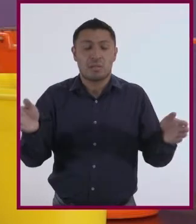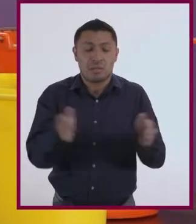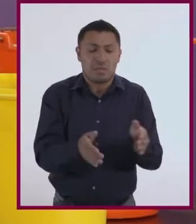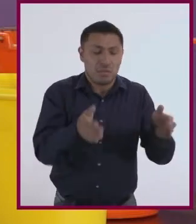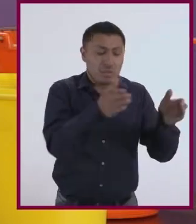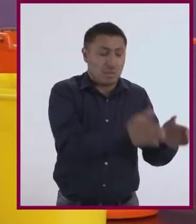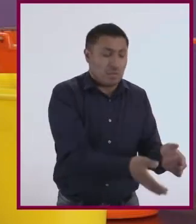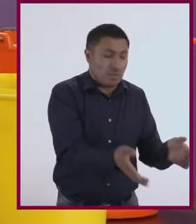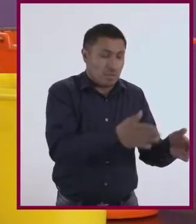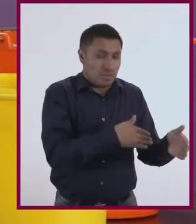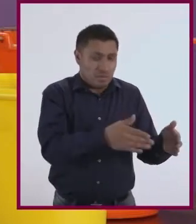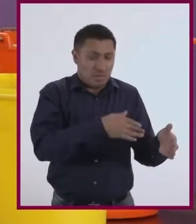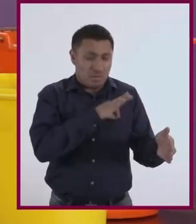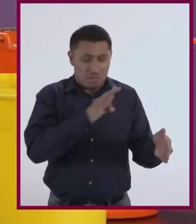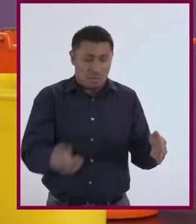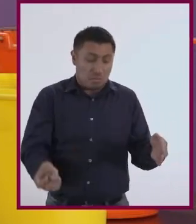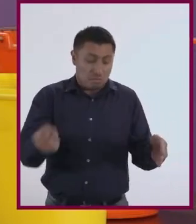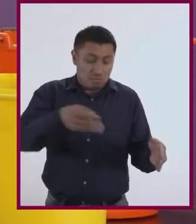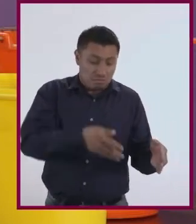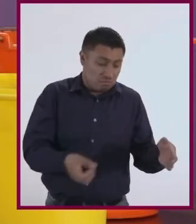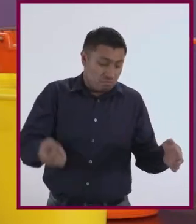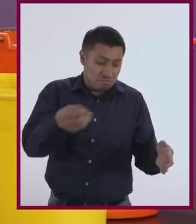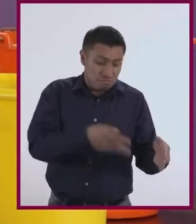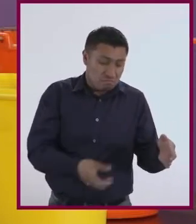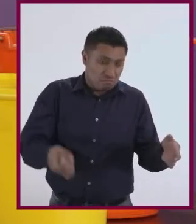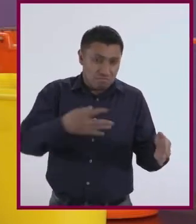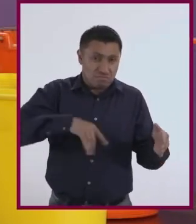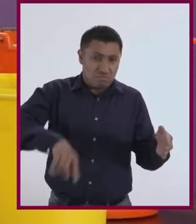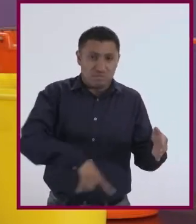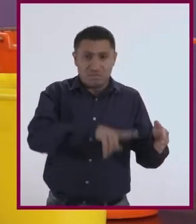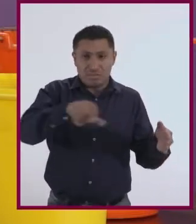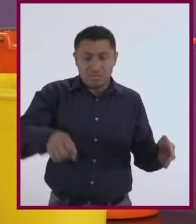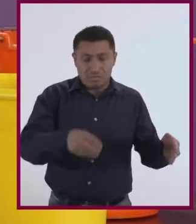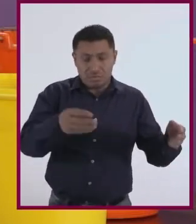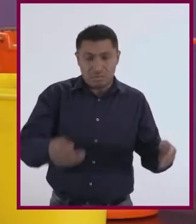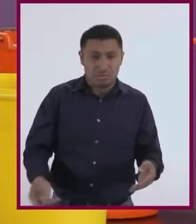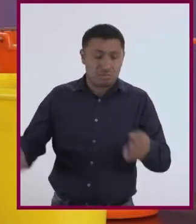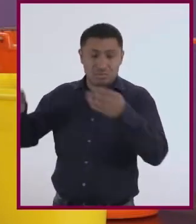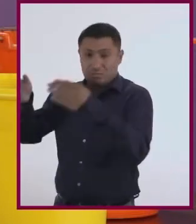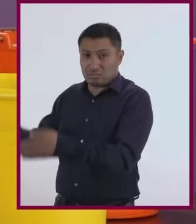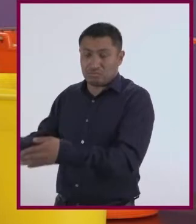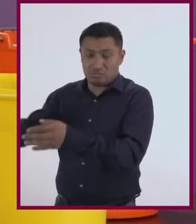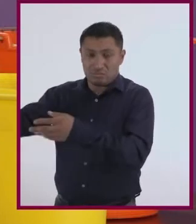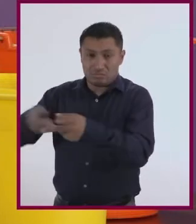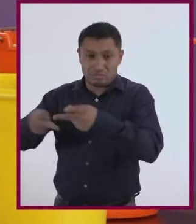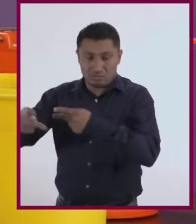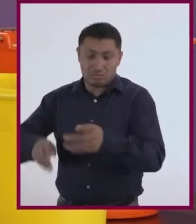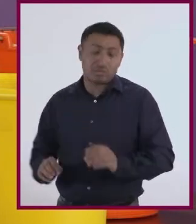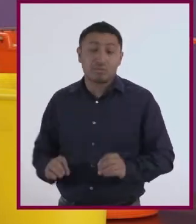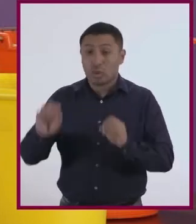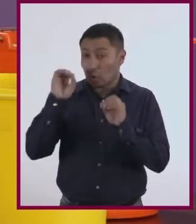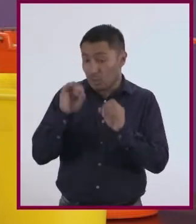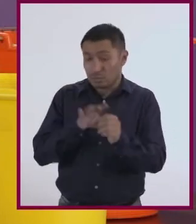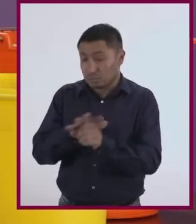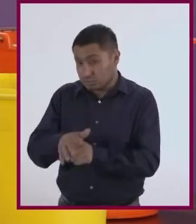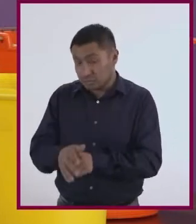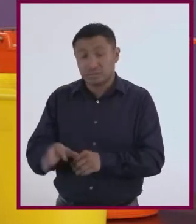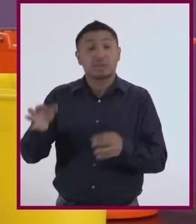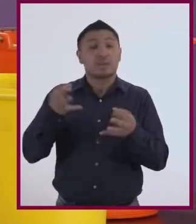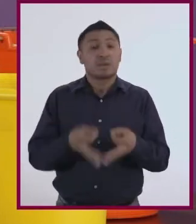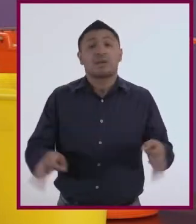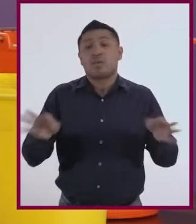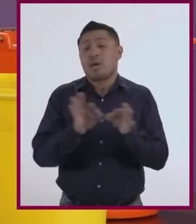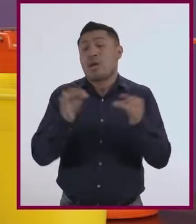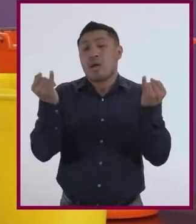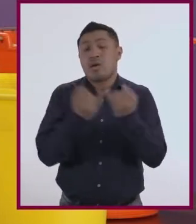cocina donde puedas depositar los residuos orgánicos para luego llevarlos a tu compostera al final del día o cuando se llene. Será preciso